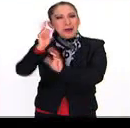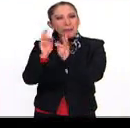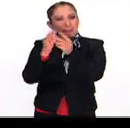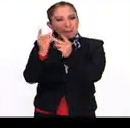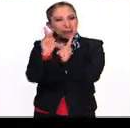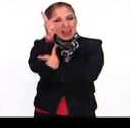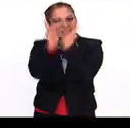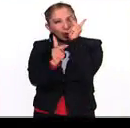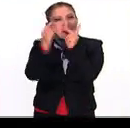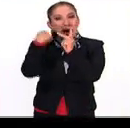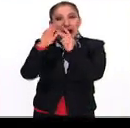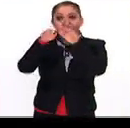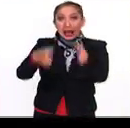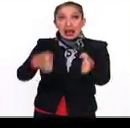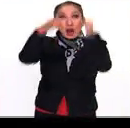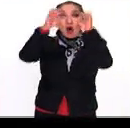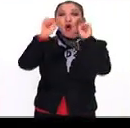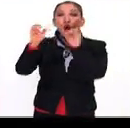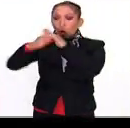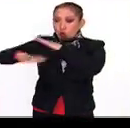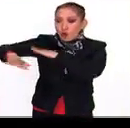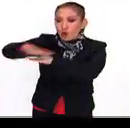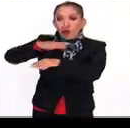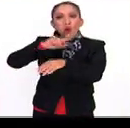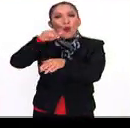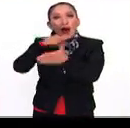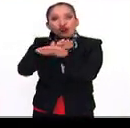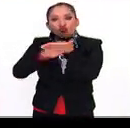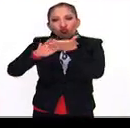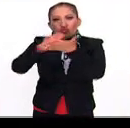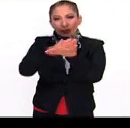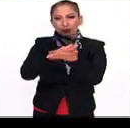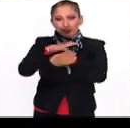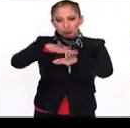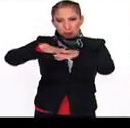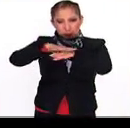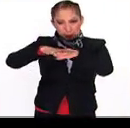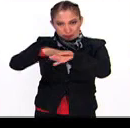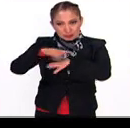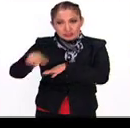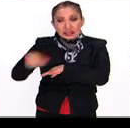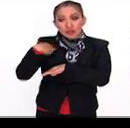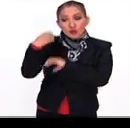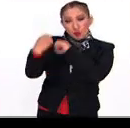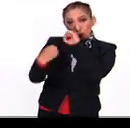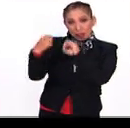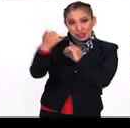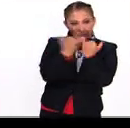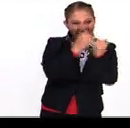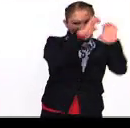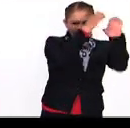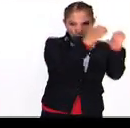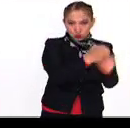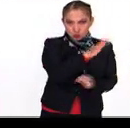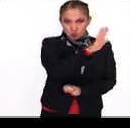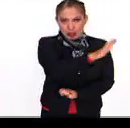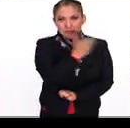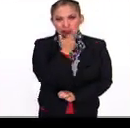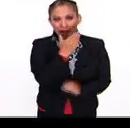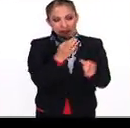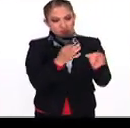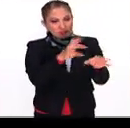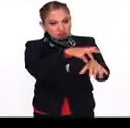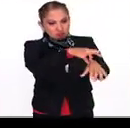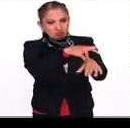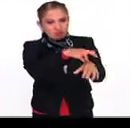edificios o para superficies. Y una de las características de esas obras, igual que las esculturas que tienen una